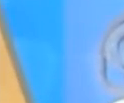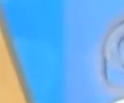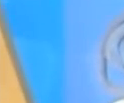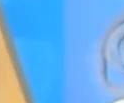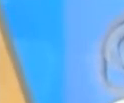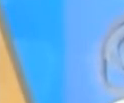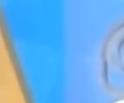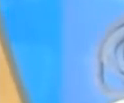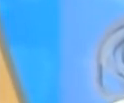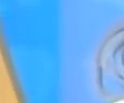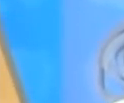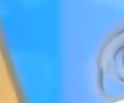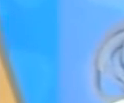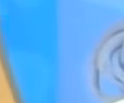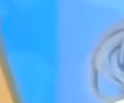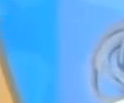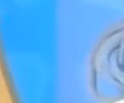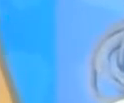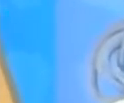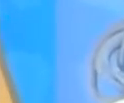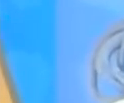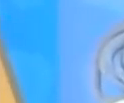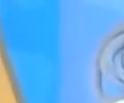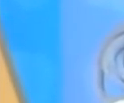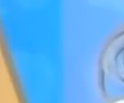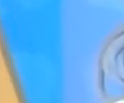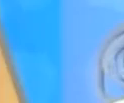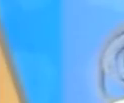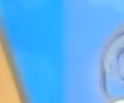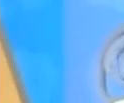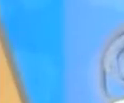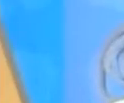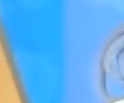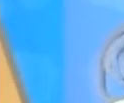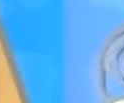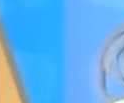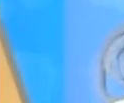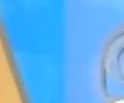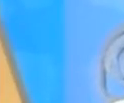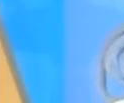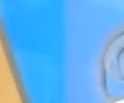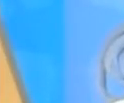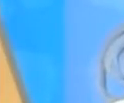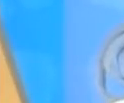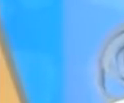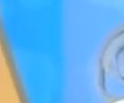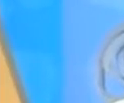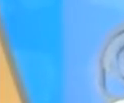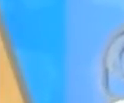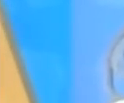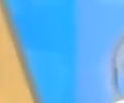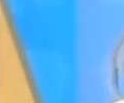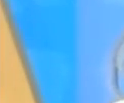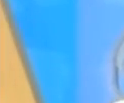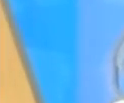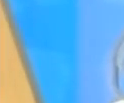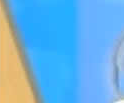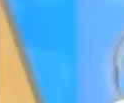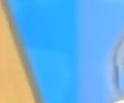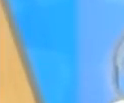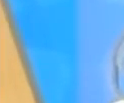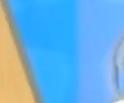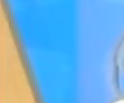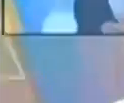que después en el segundo semestre pueda bajar la inflación. Uh-huh. Las previsiones que tienen es 4% de inflación el mes de